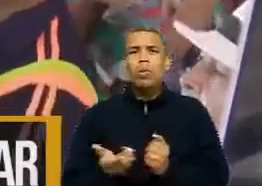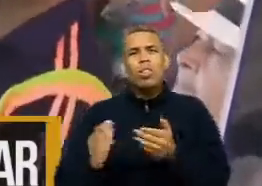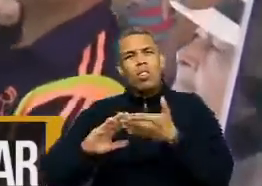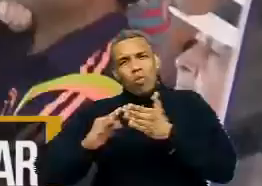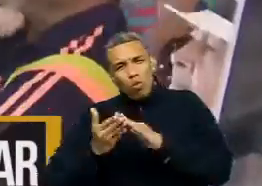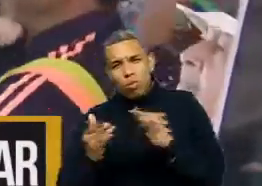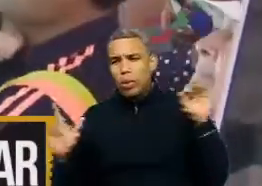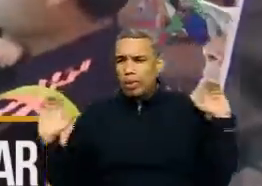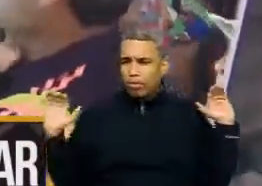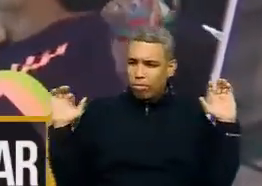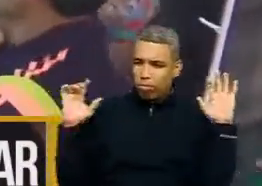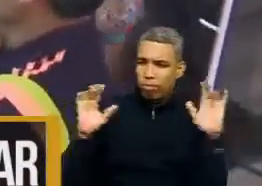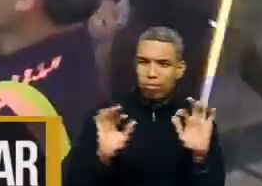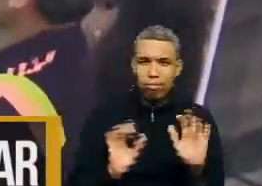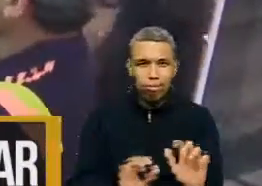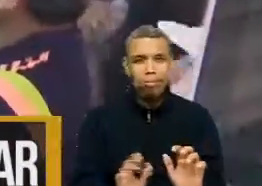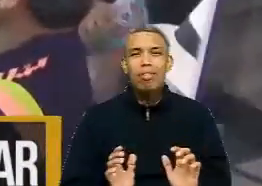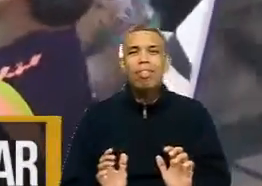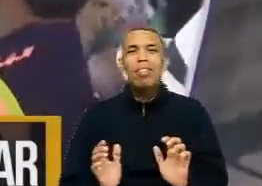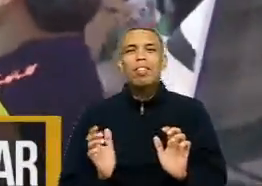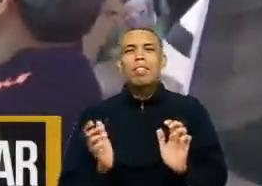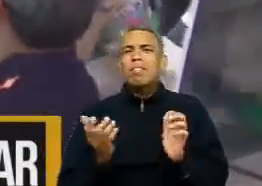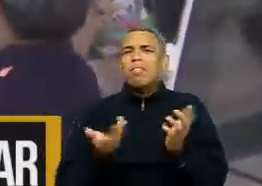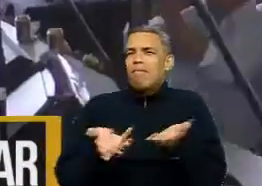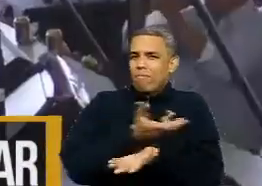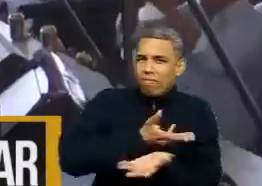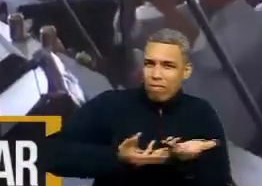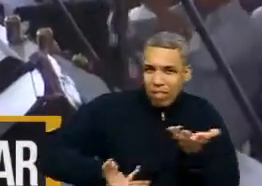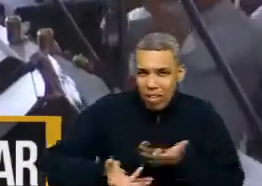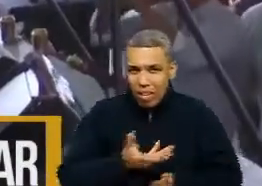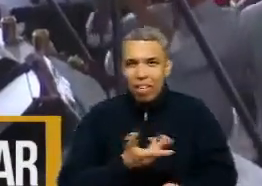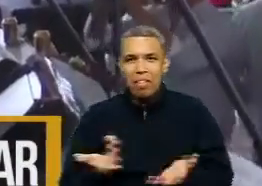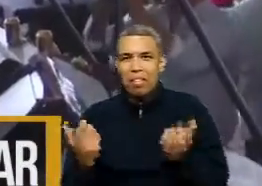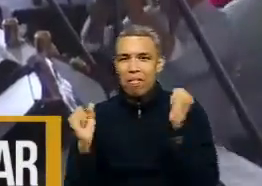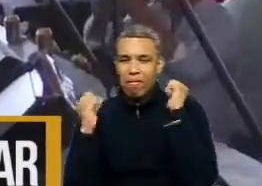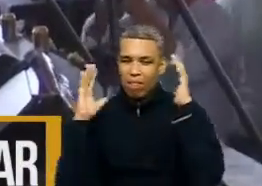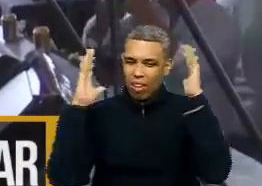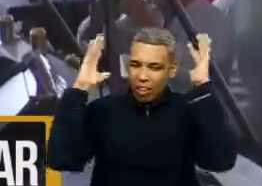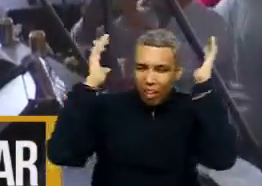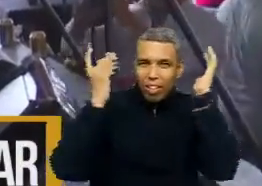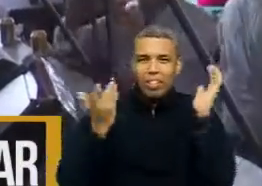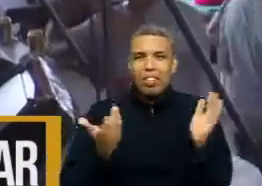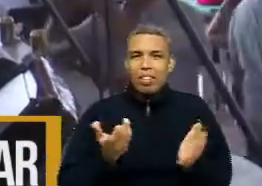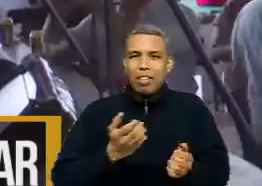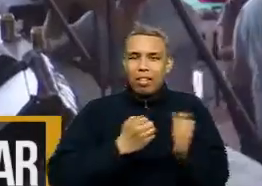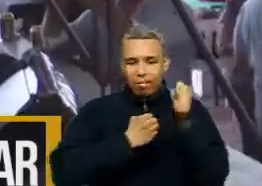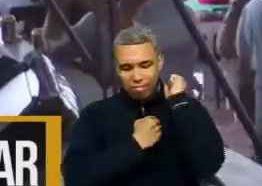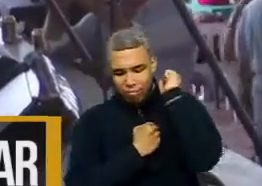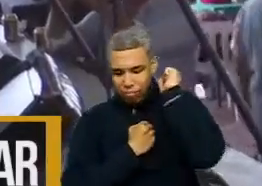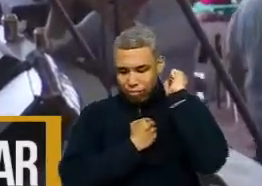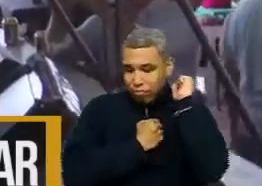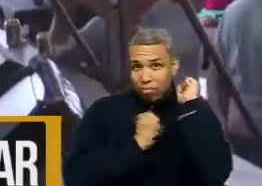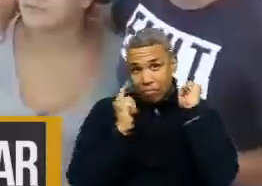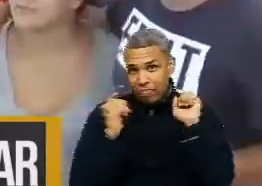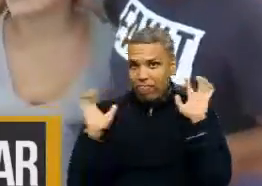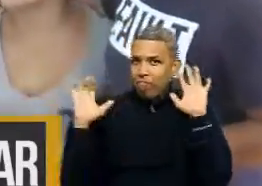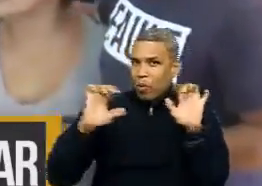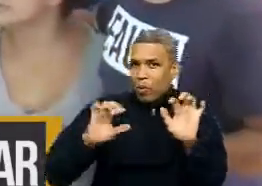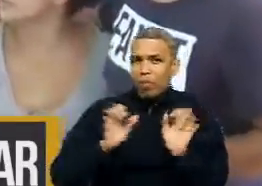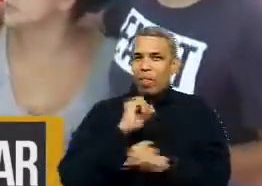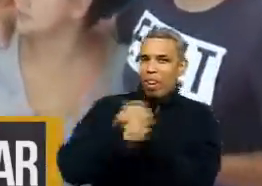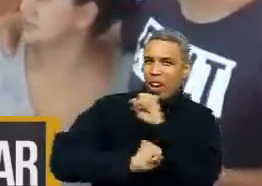los barranqueños y con aquellas familias que vienen de otras partes a compartir con nosotros el fin de año. Como se pueden dar